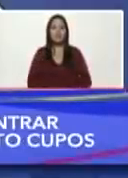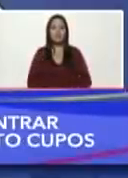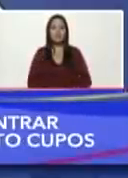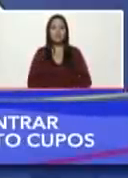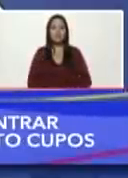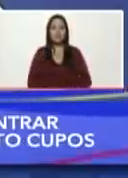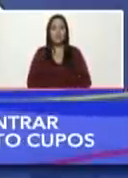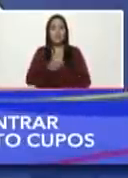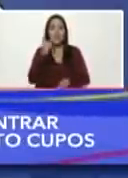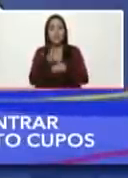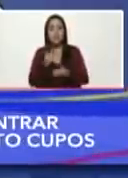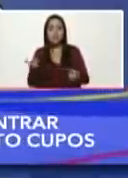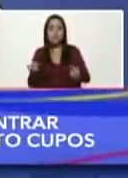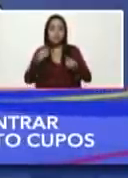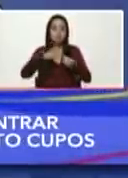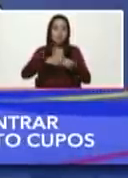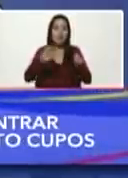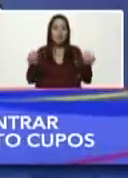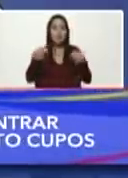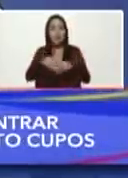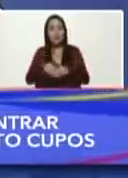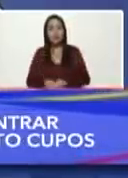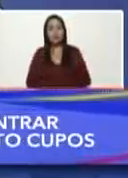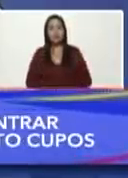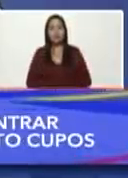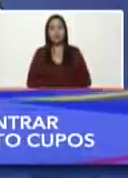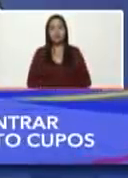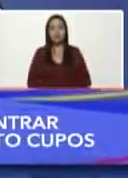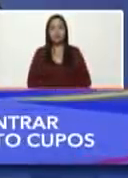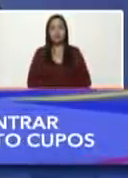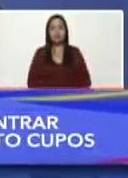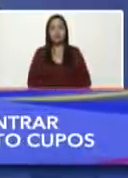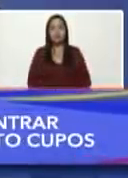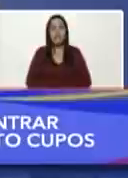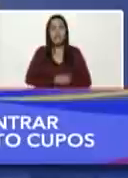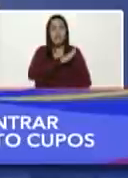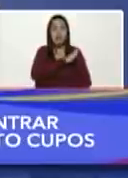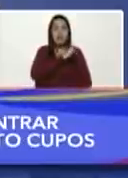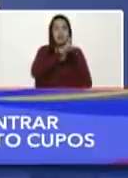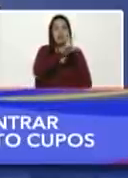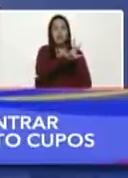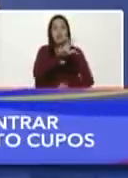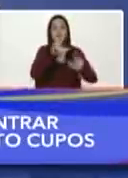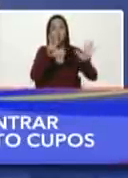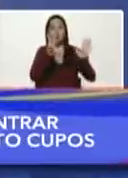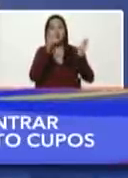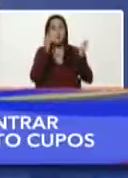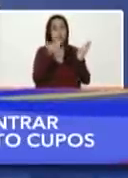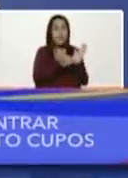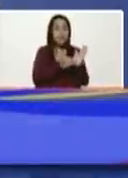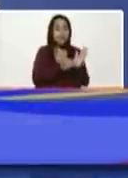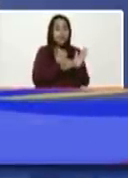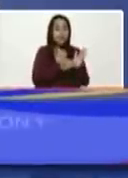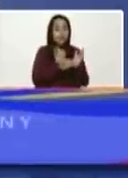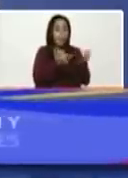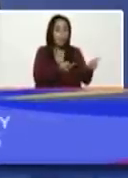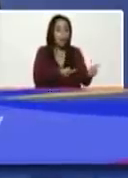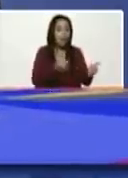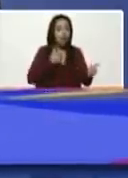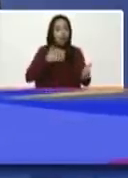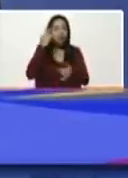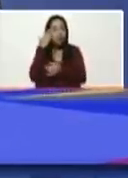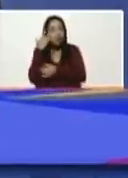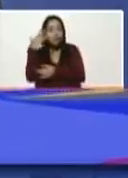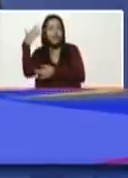que incorporar a más. Si hoy tenemos 38.000, yo sueño con el